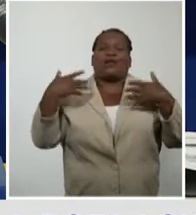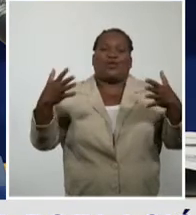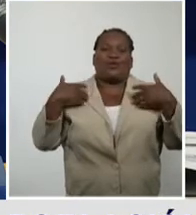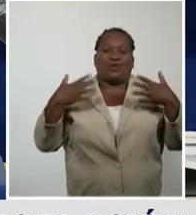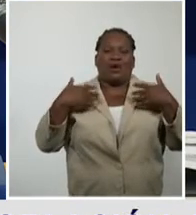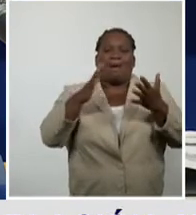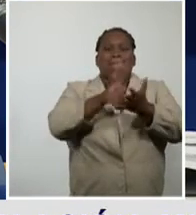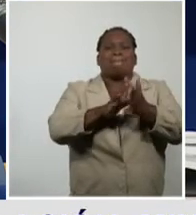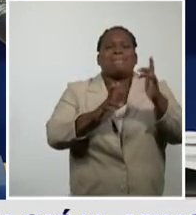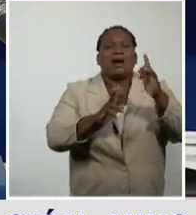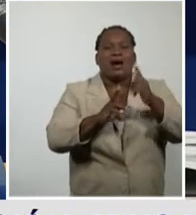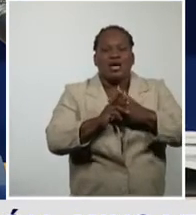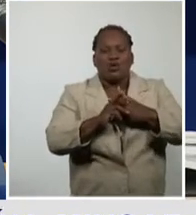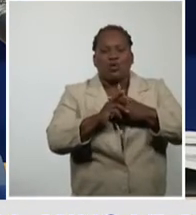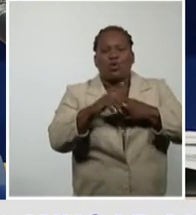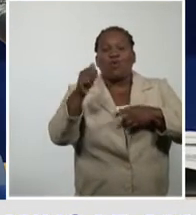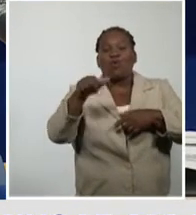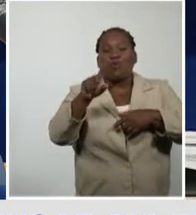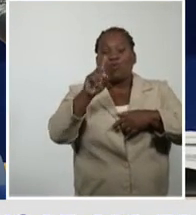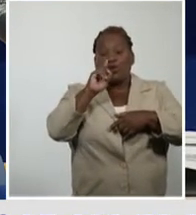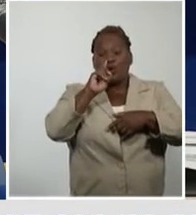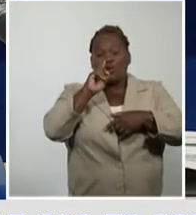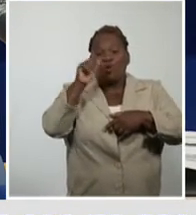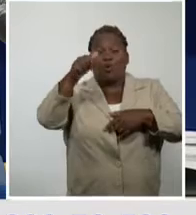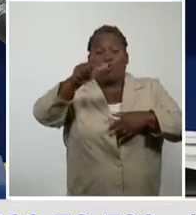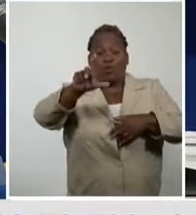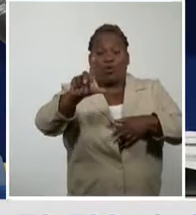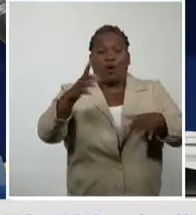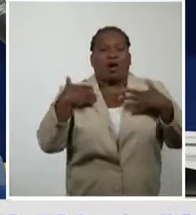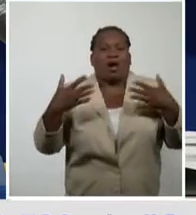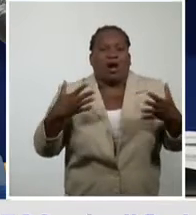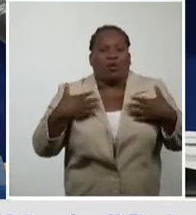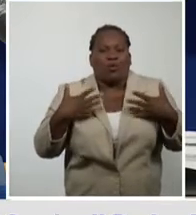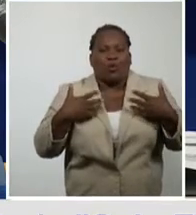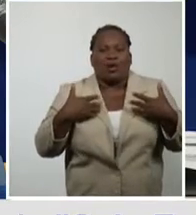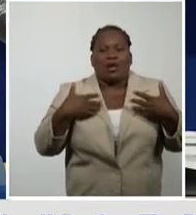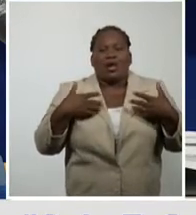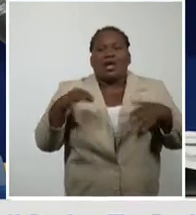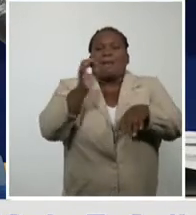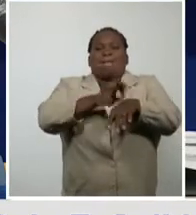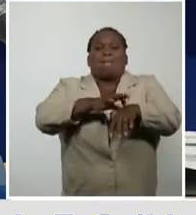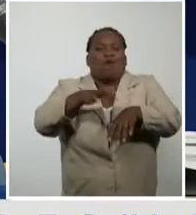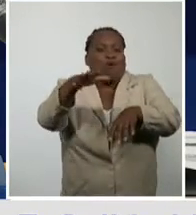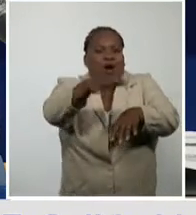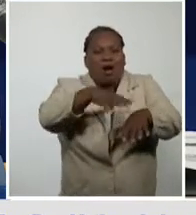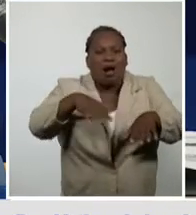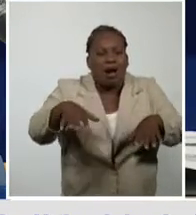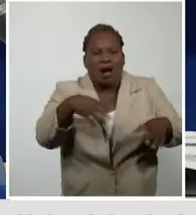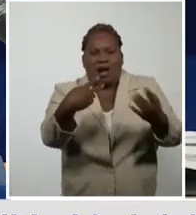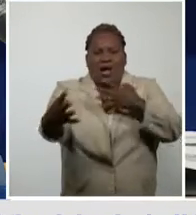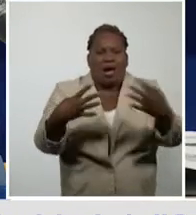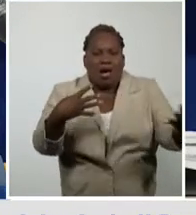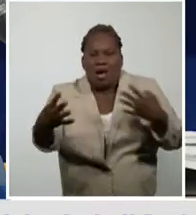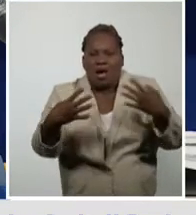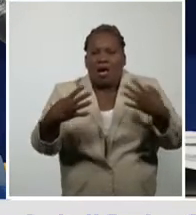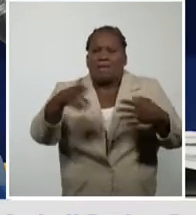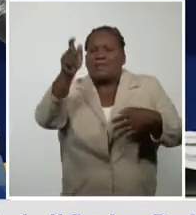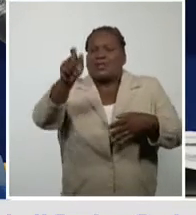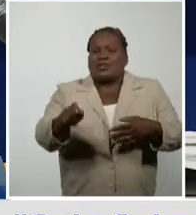mayo, junio, julio, el calor, las moscas, el movimiento de personas, la venta